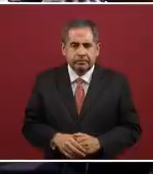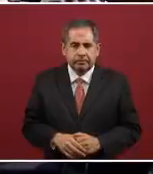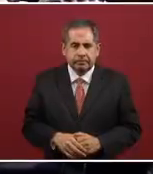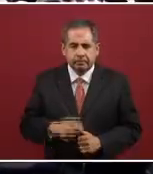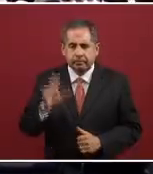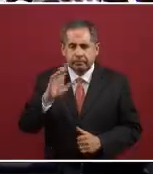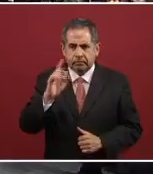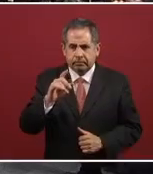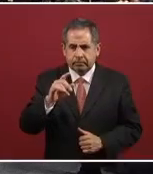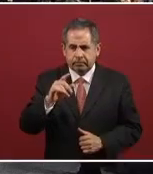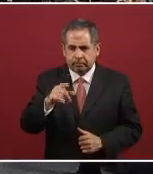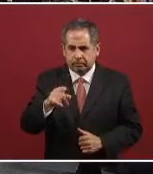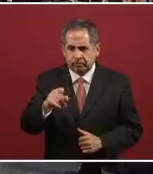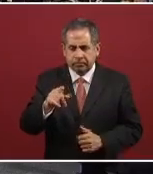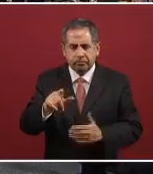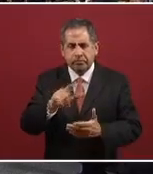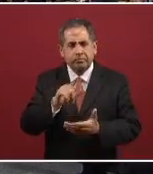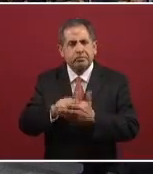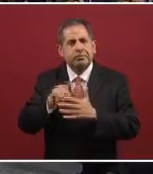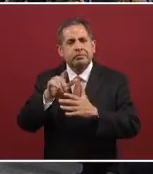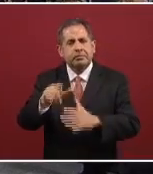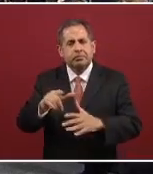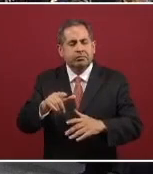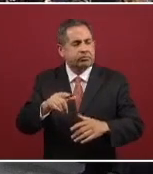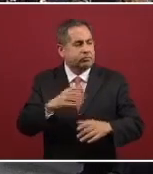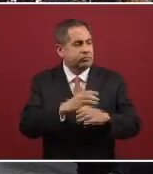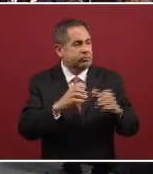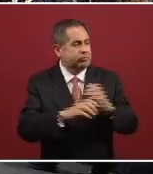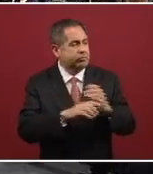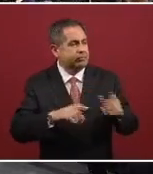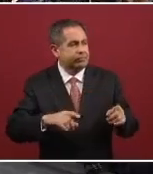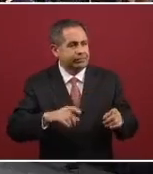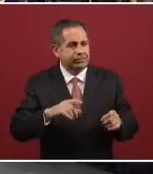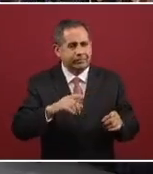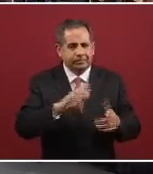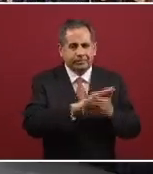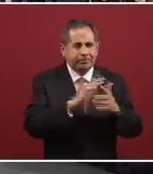A ver, revocación de mandato. Gracias, señor presidente. Buen día.